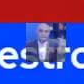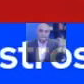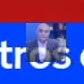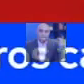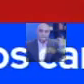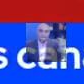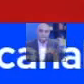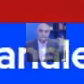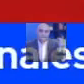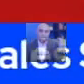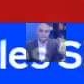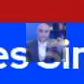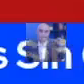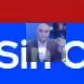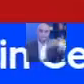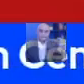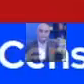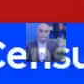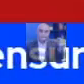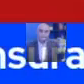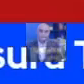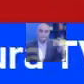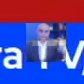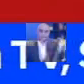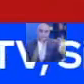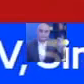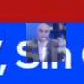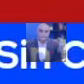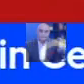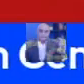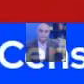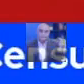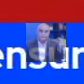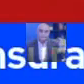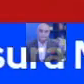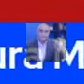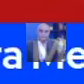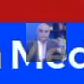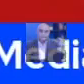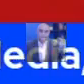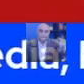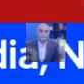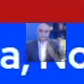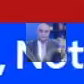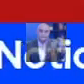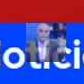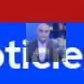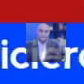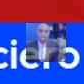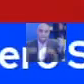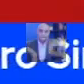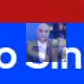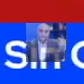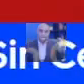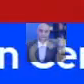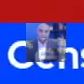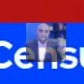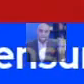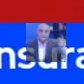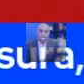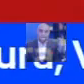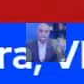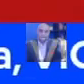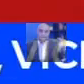hemos iniciado. Hoy presenté una queja ante la Comisión Nacional de Derechos Humanos contra Lili